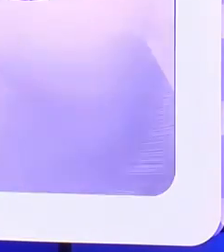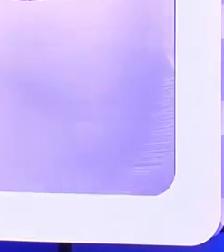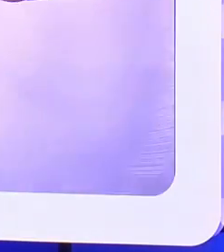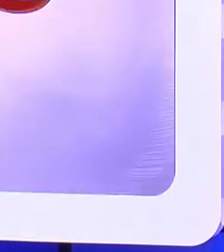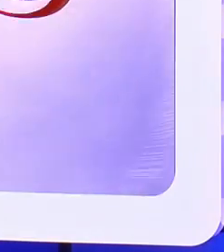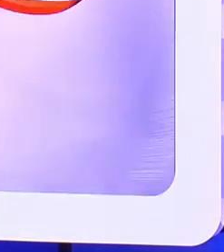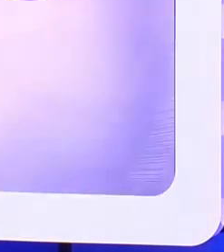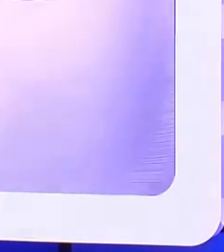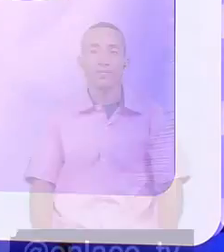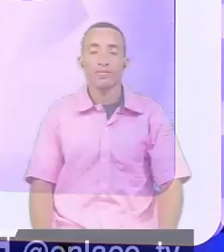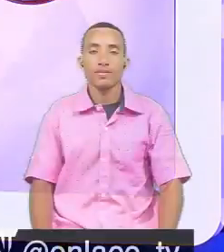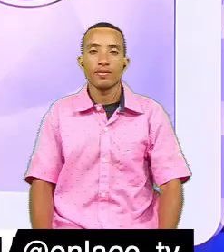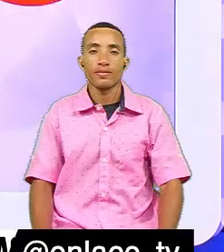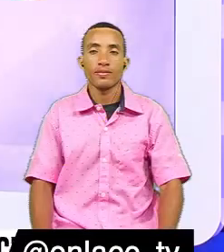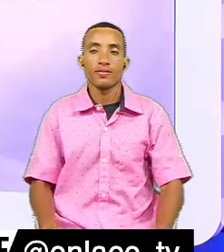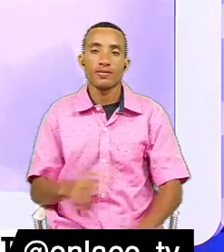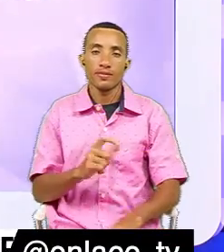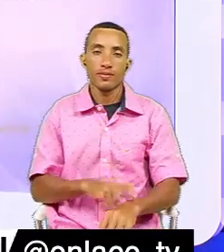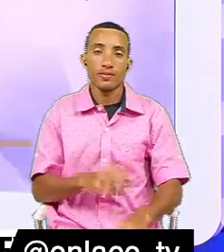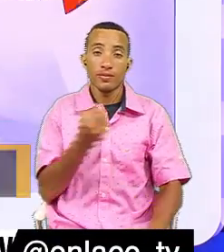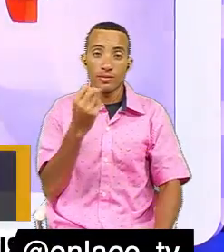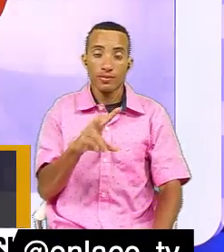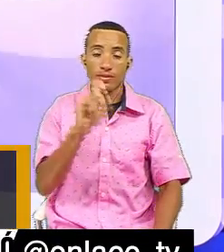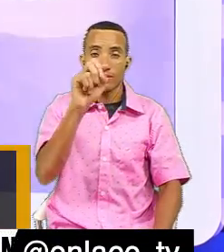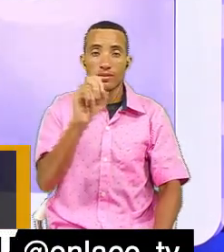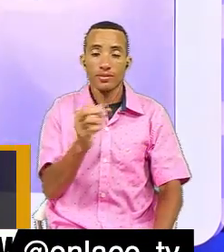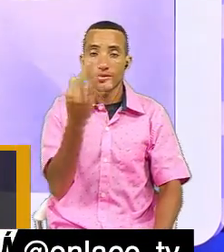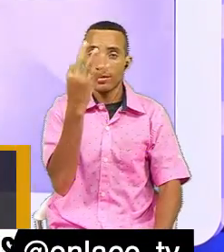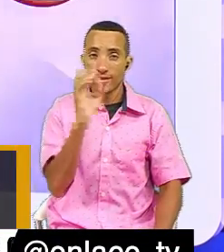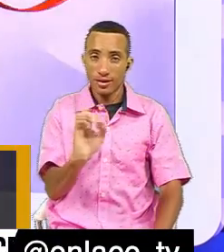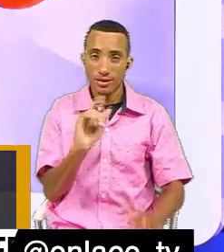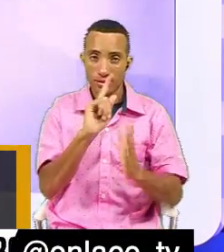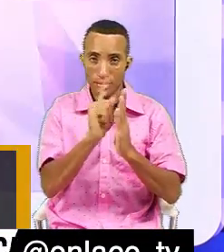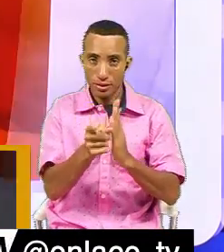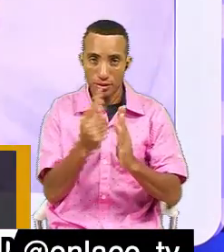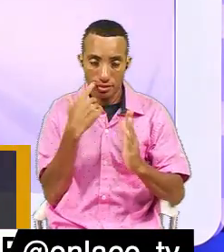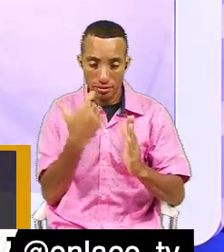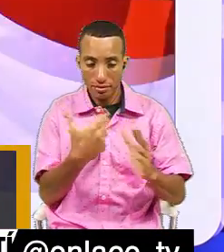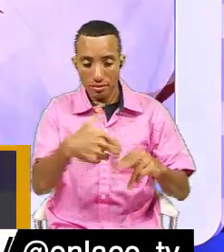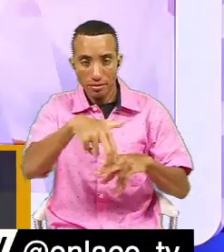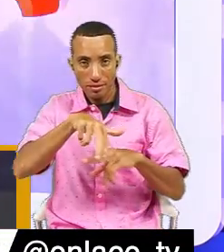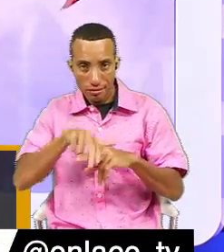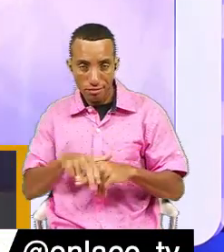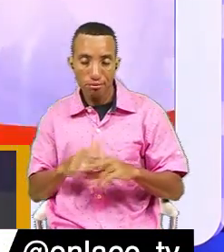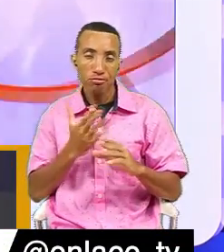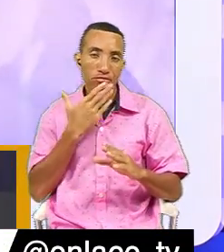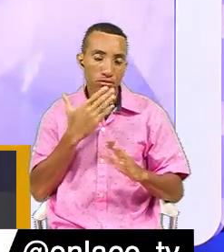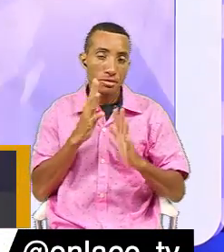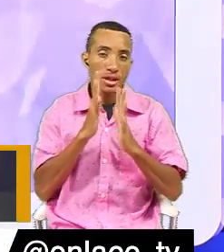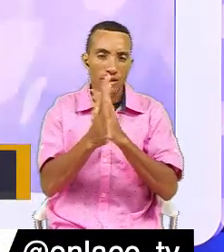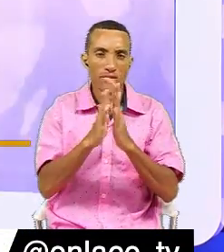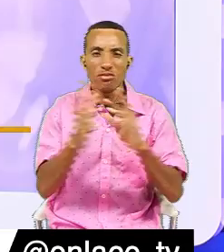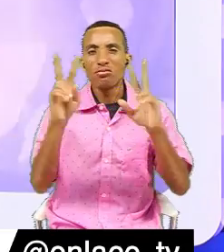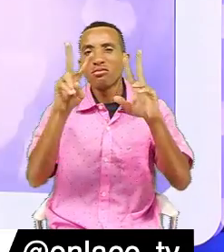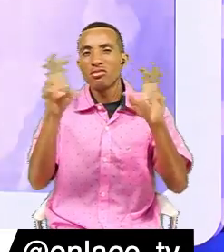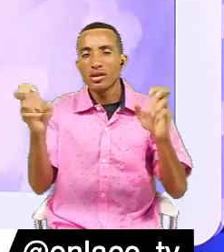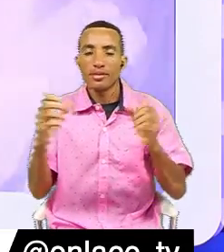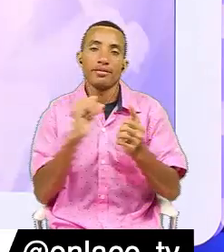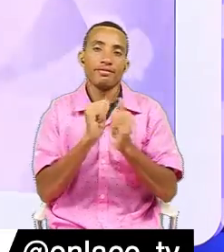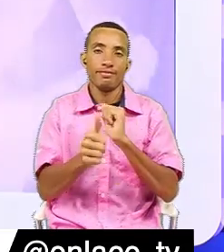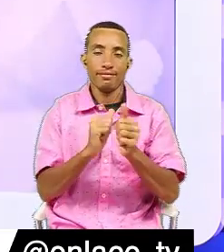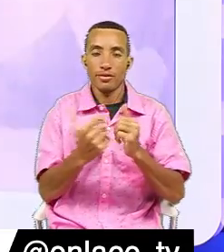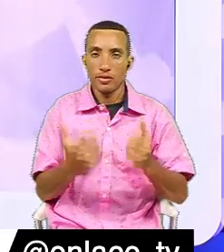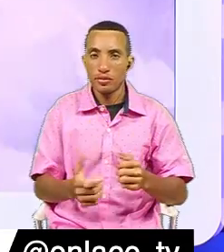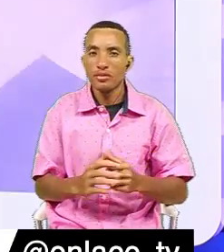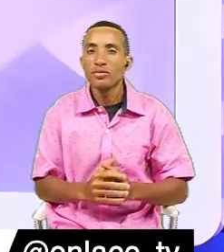Del día, 30 minutos, llega la información deportiva, Enlace Noticias. Pónganse cómodos, esta es la información. Hablemos de softball y hay que hablar